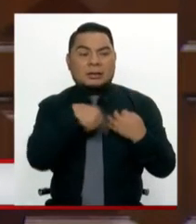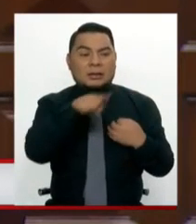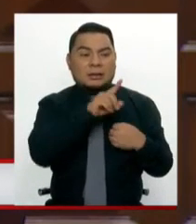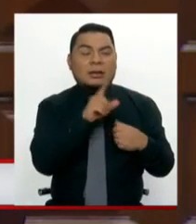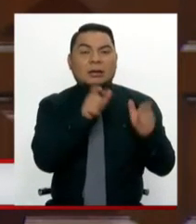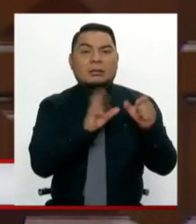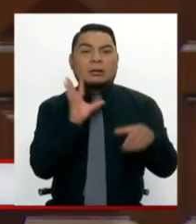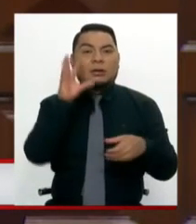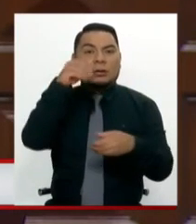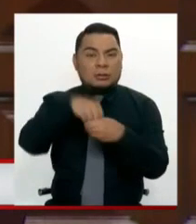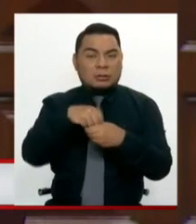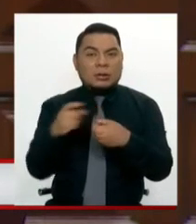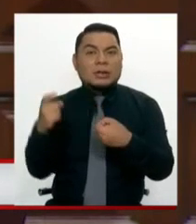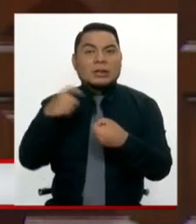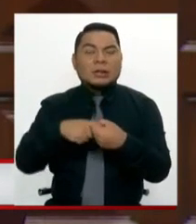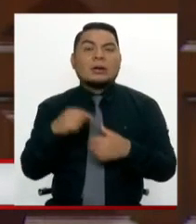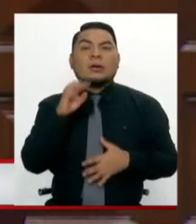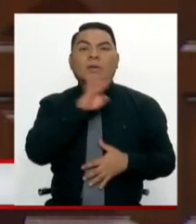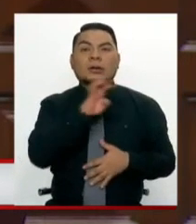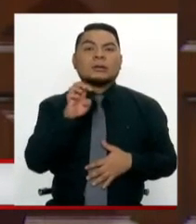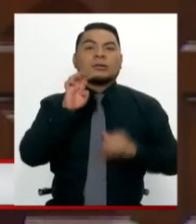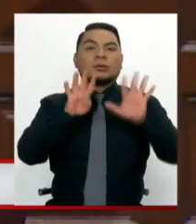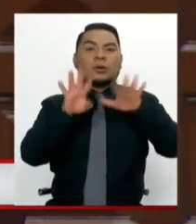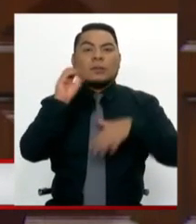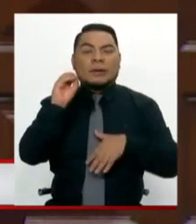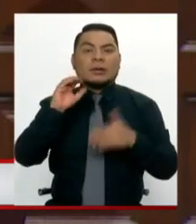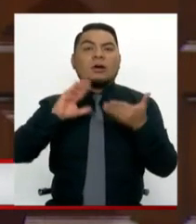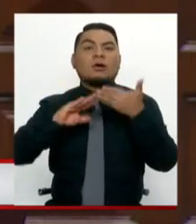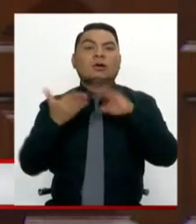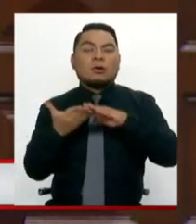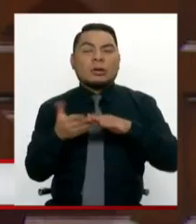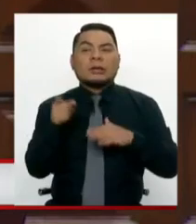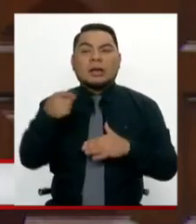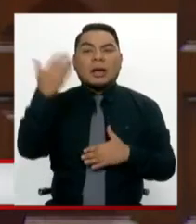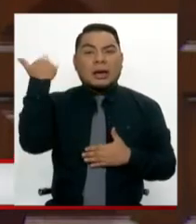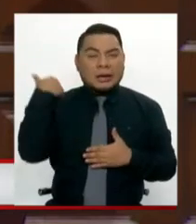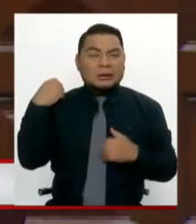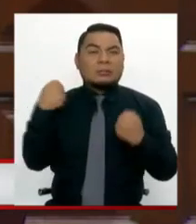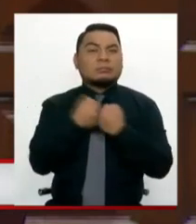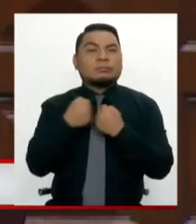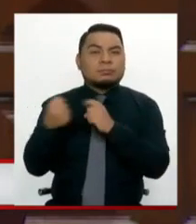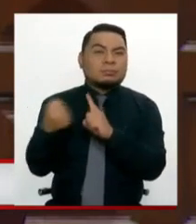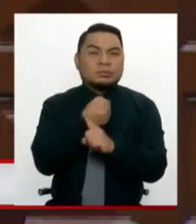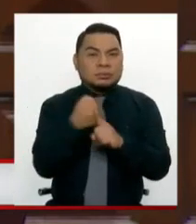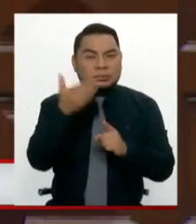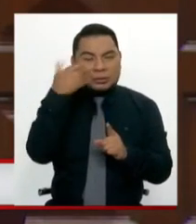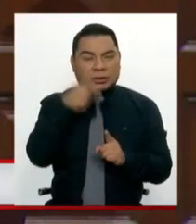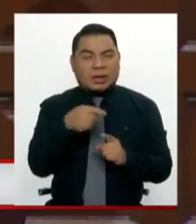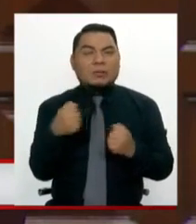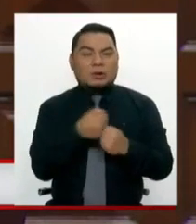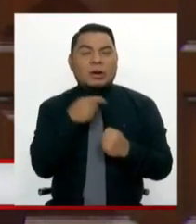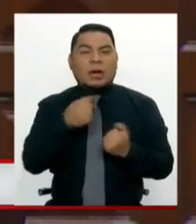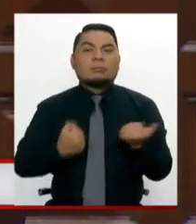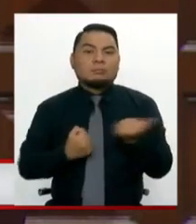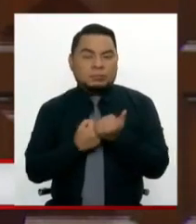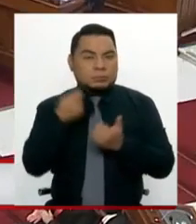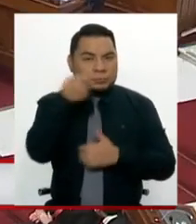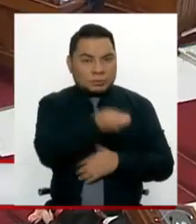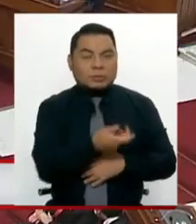integrantes de 490 colectivos víctimas del periodo de violencia.